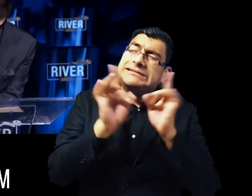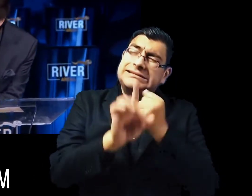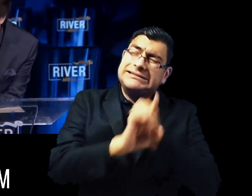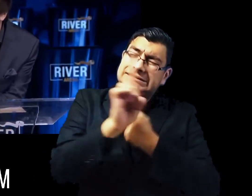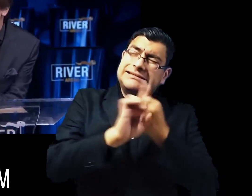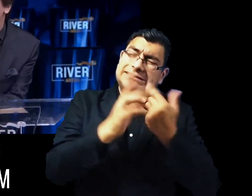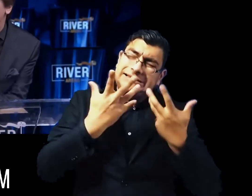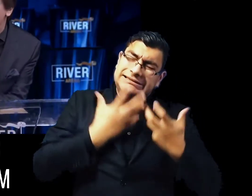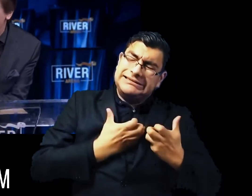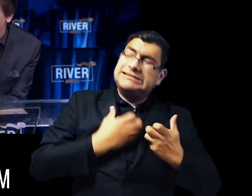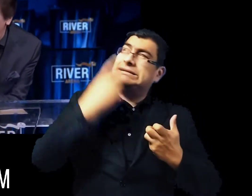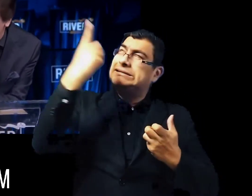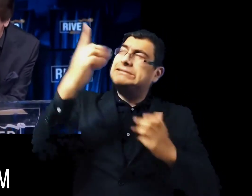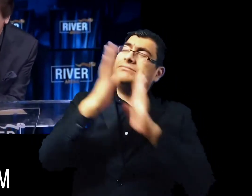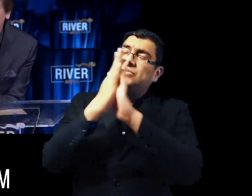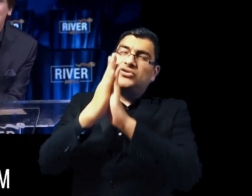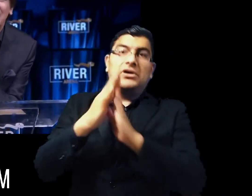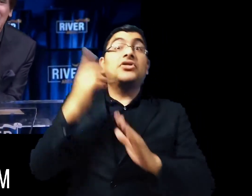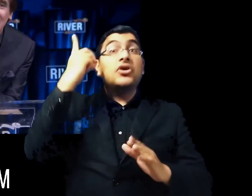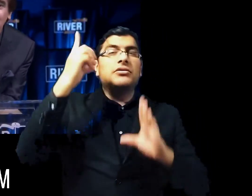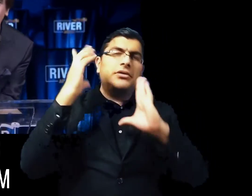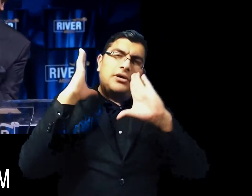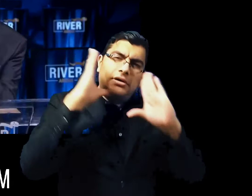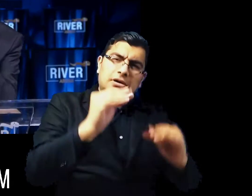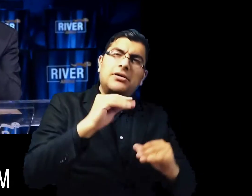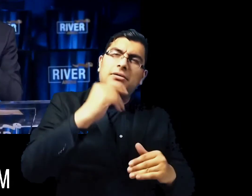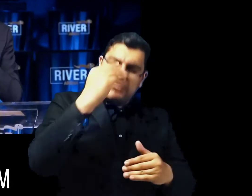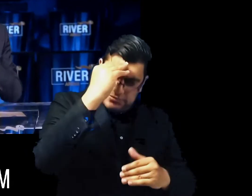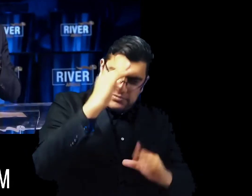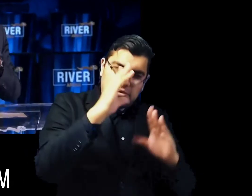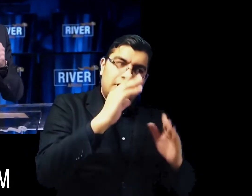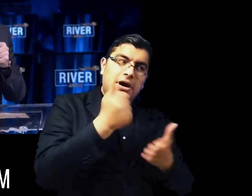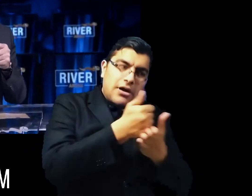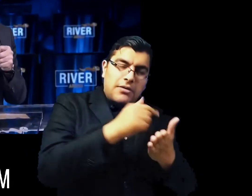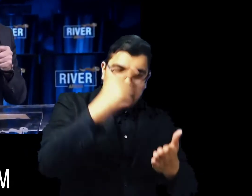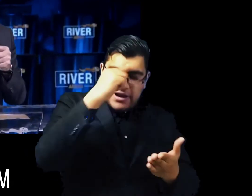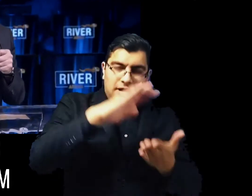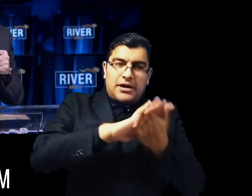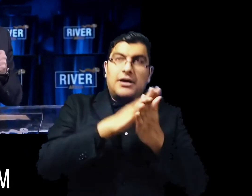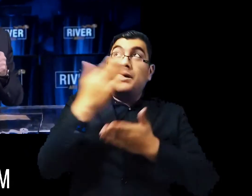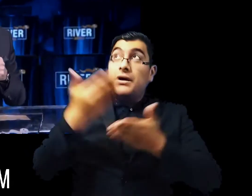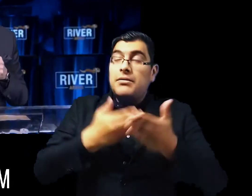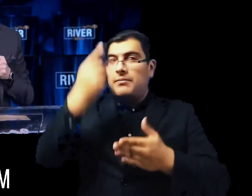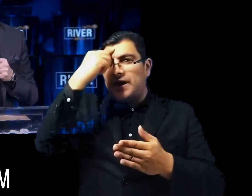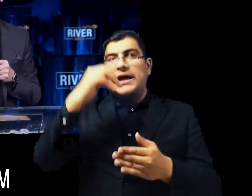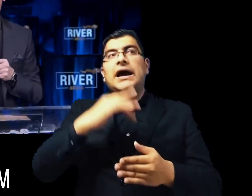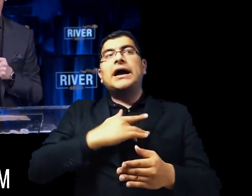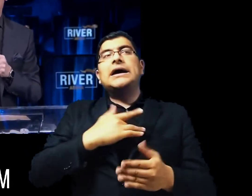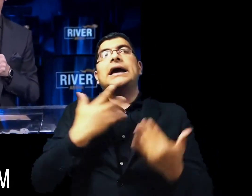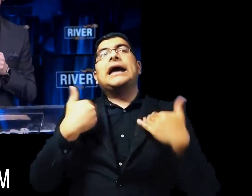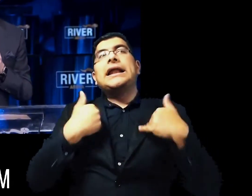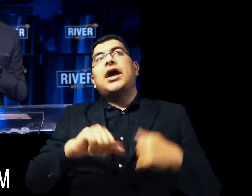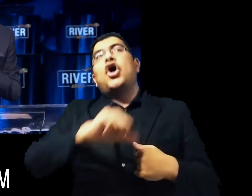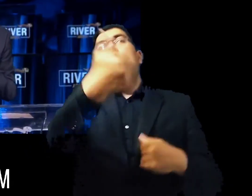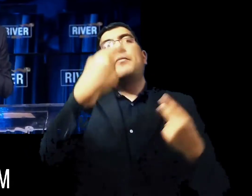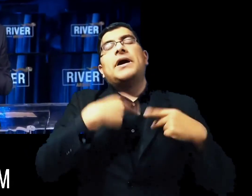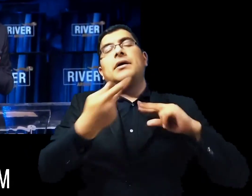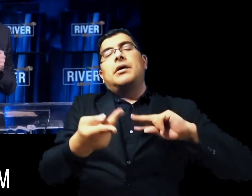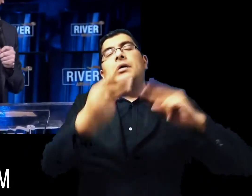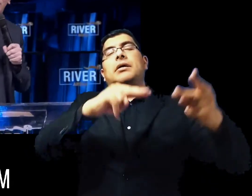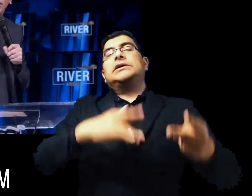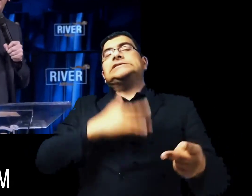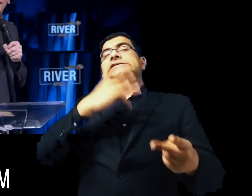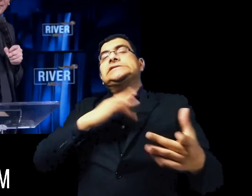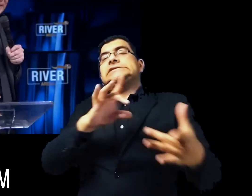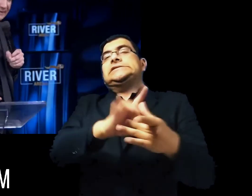son justo lo que nos capacitan para servirle y para tener empatía? ¿No